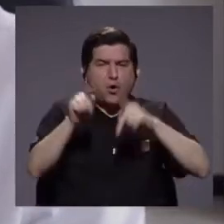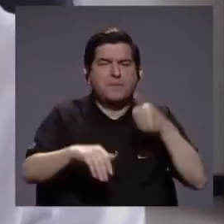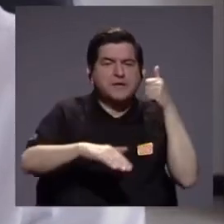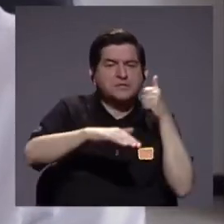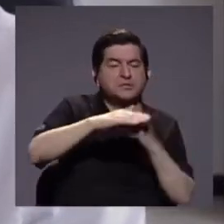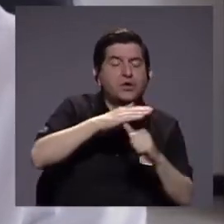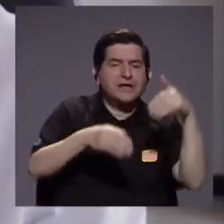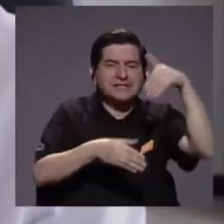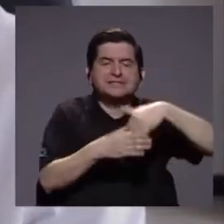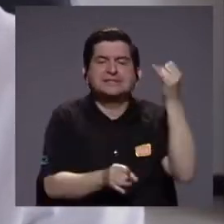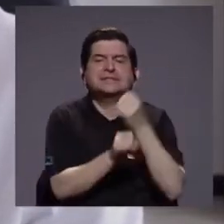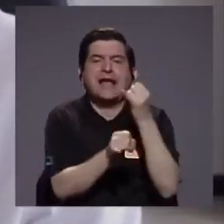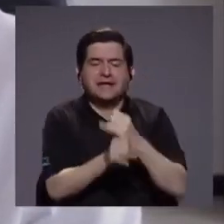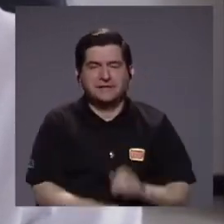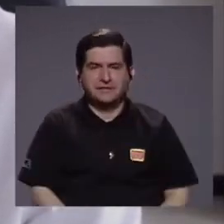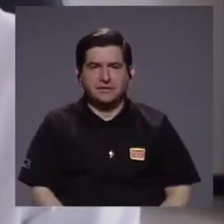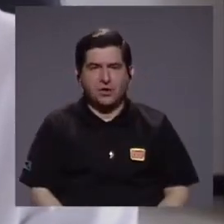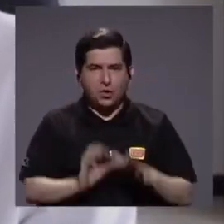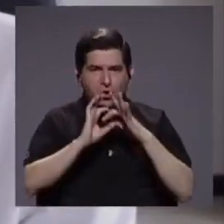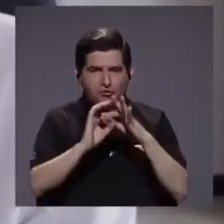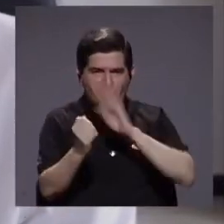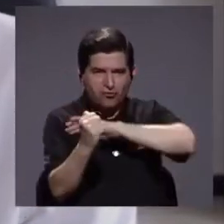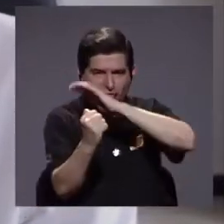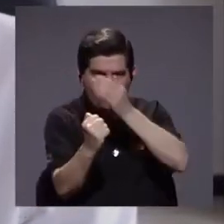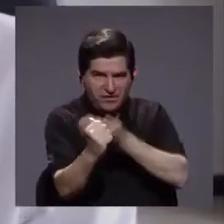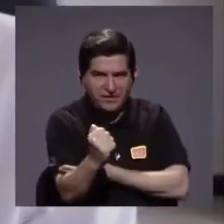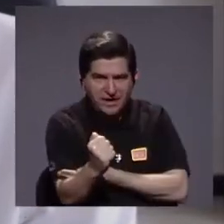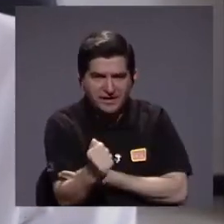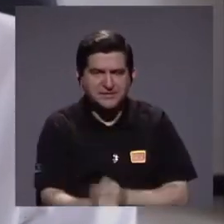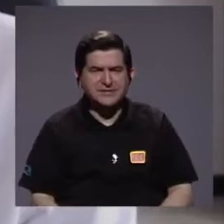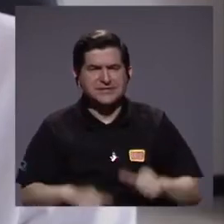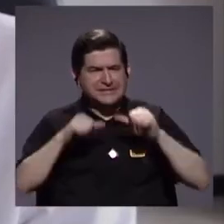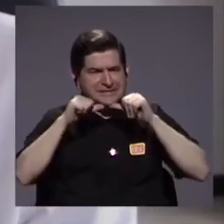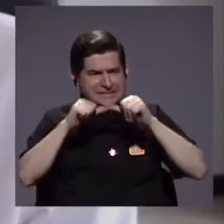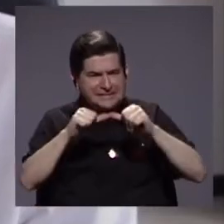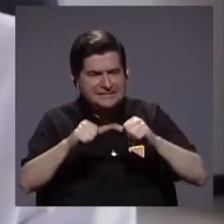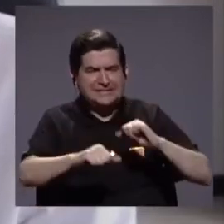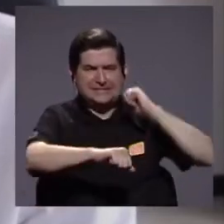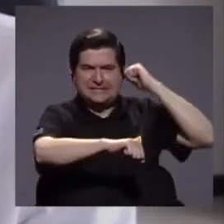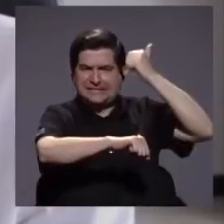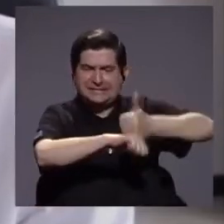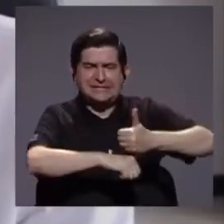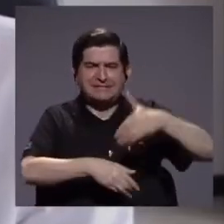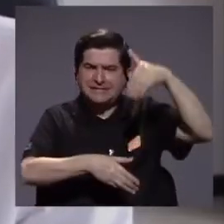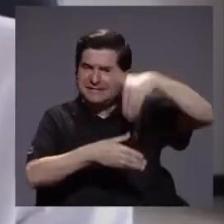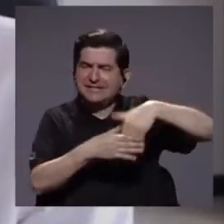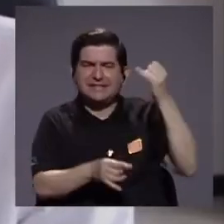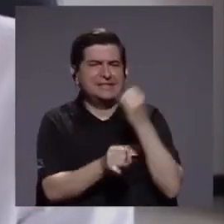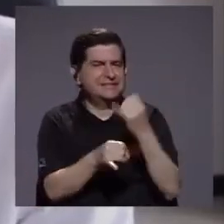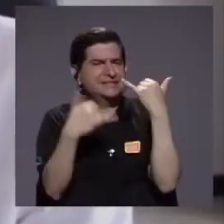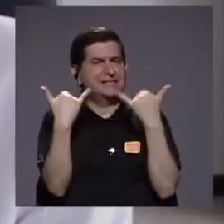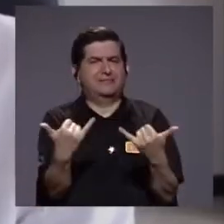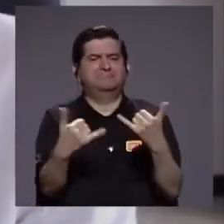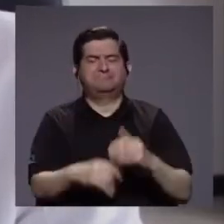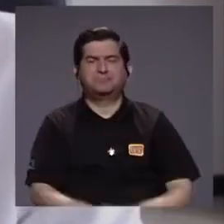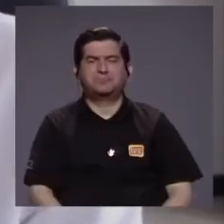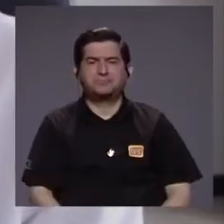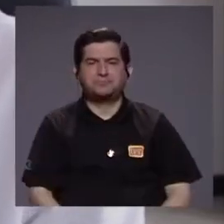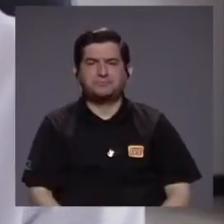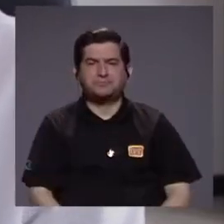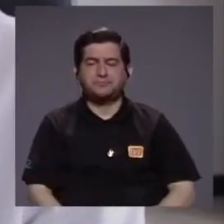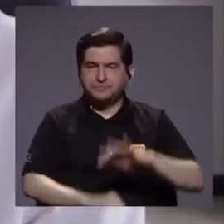en la institución, porque son relaciones de poder que están permanentemente colocadas en la institución. Por otro